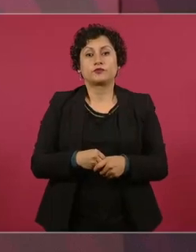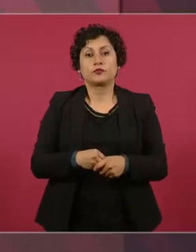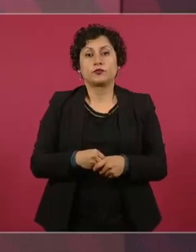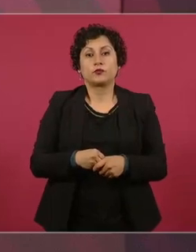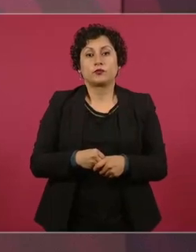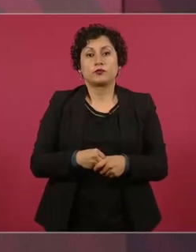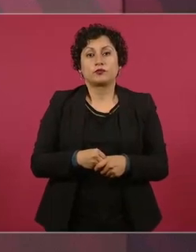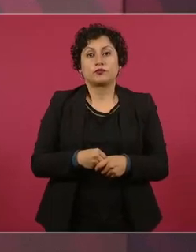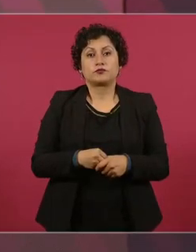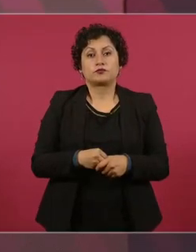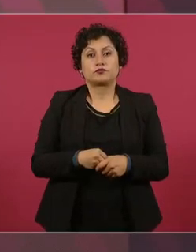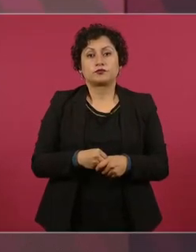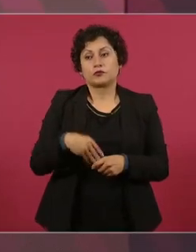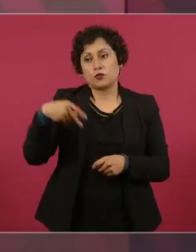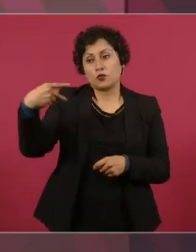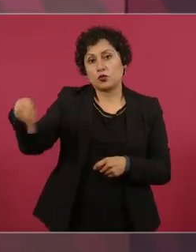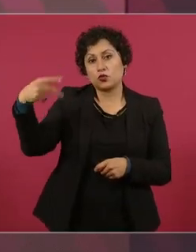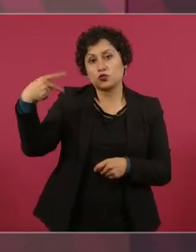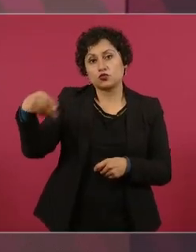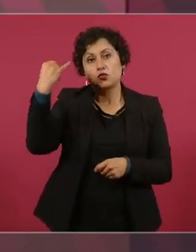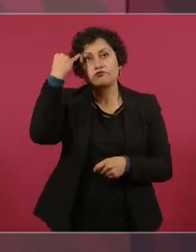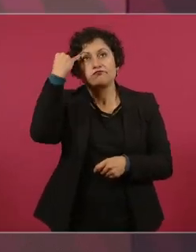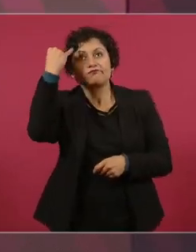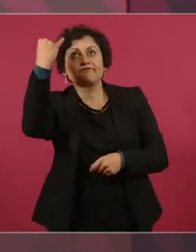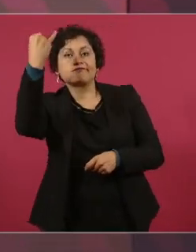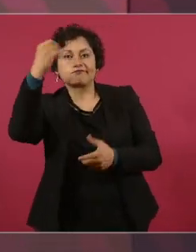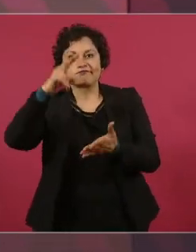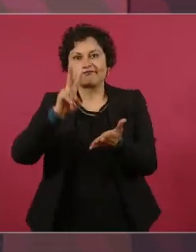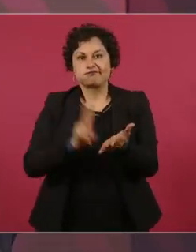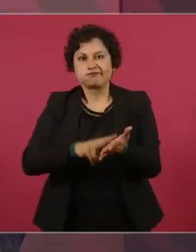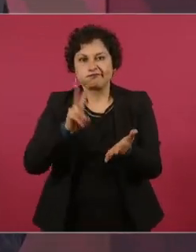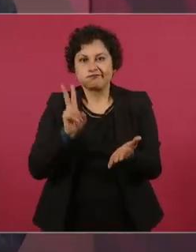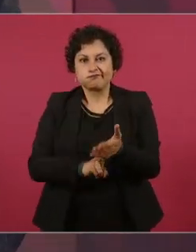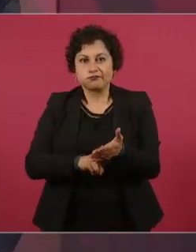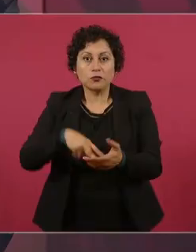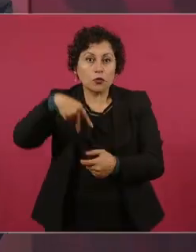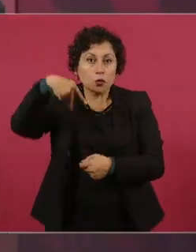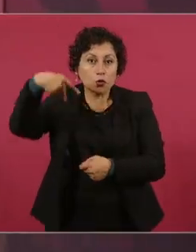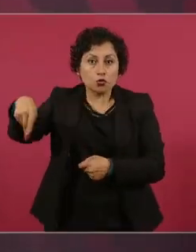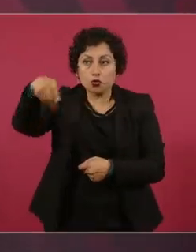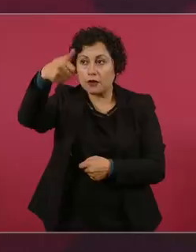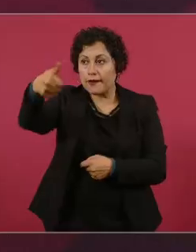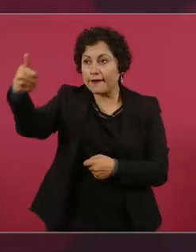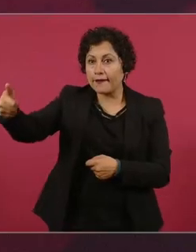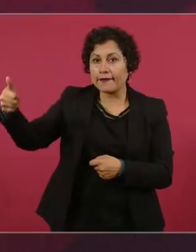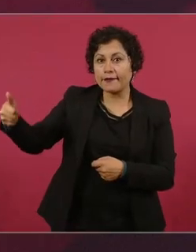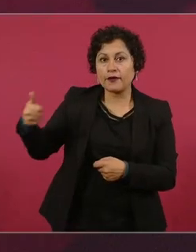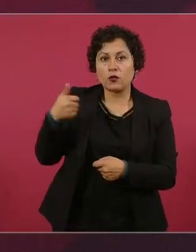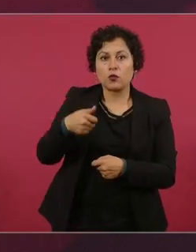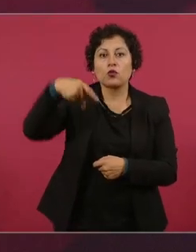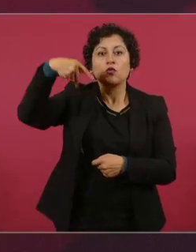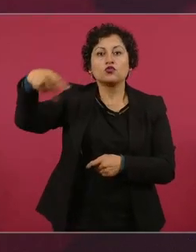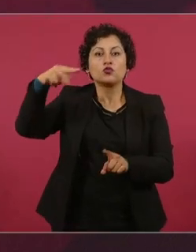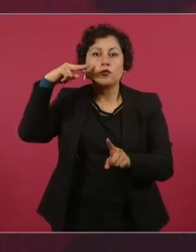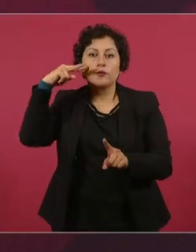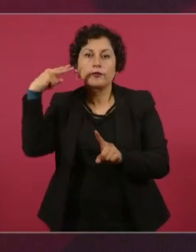con ideales, con principios, con convicciones,